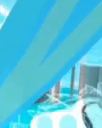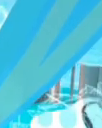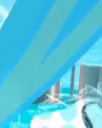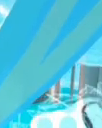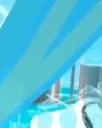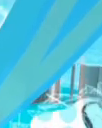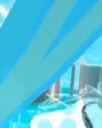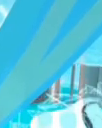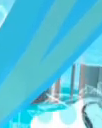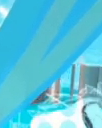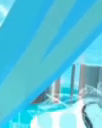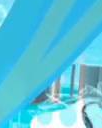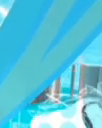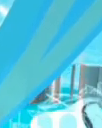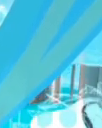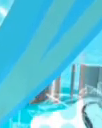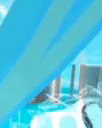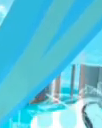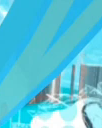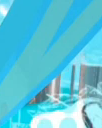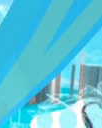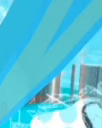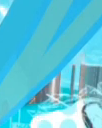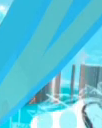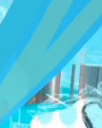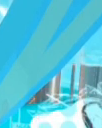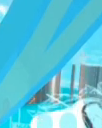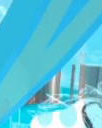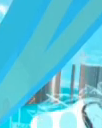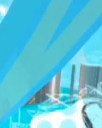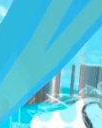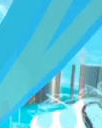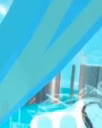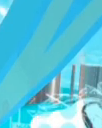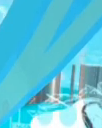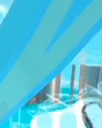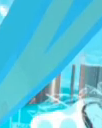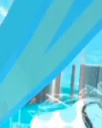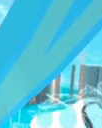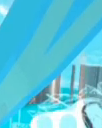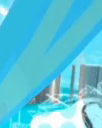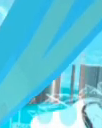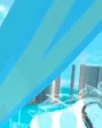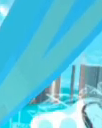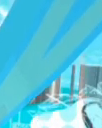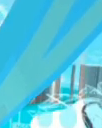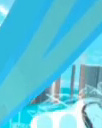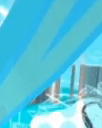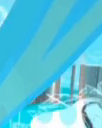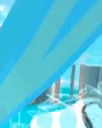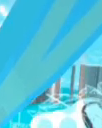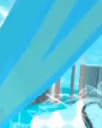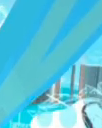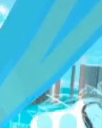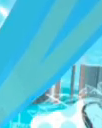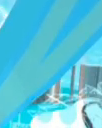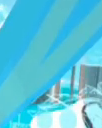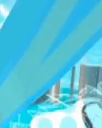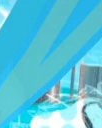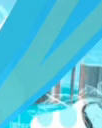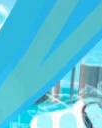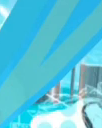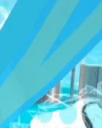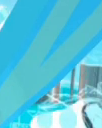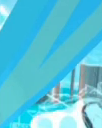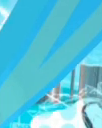cerremos con una serie de muertes más. Ojalá que eso logre detenerse. También hago un recuento hace varios años,